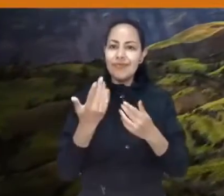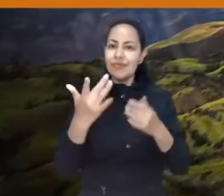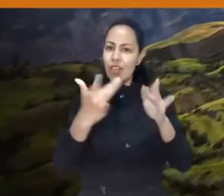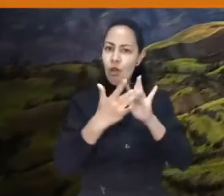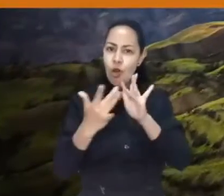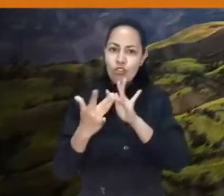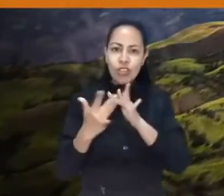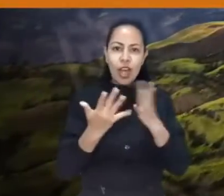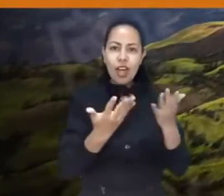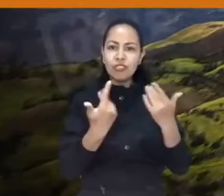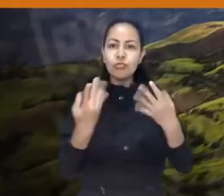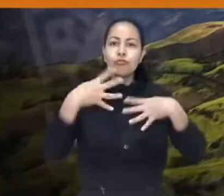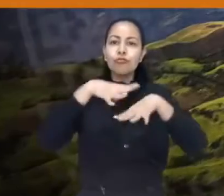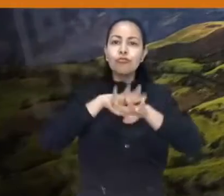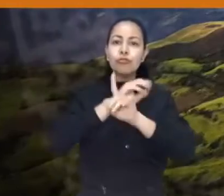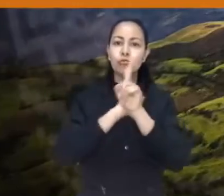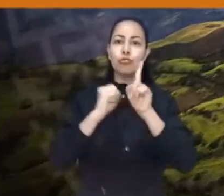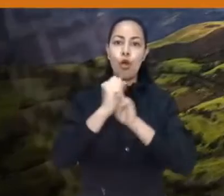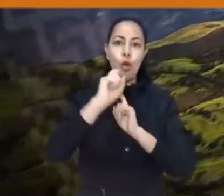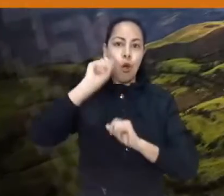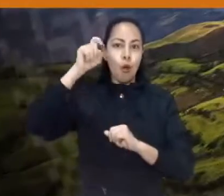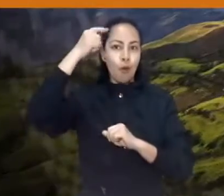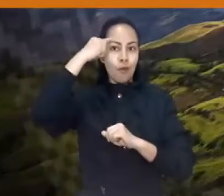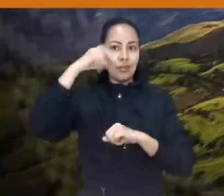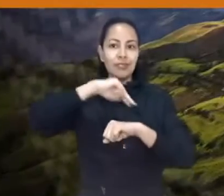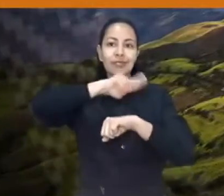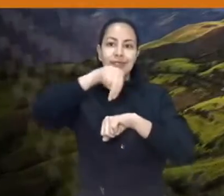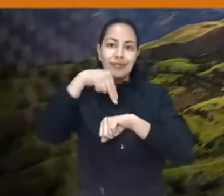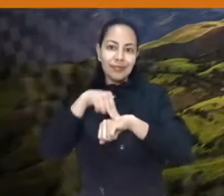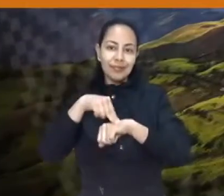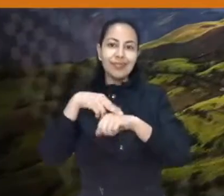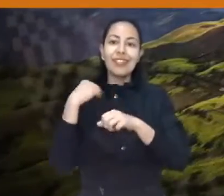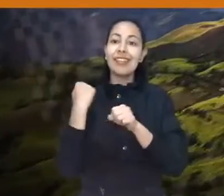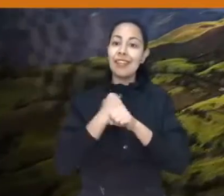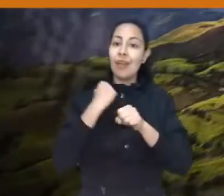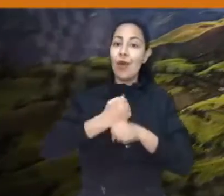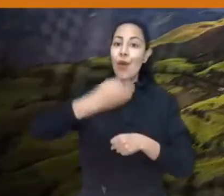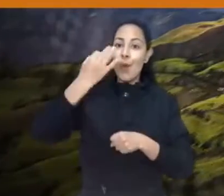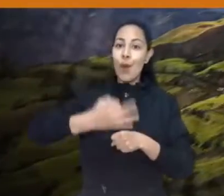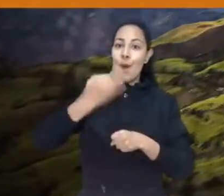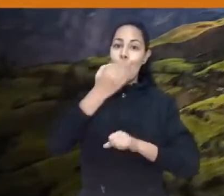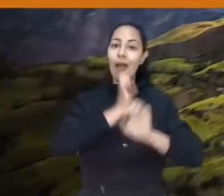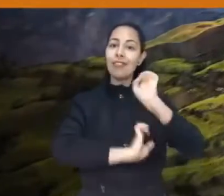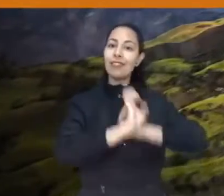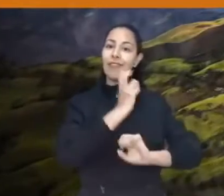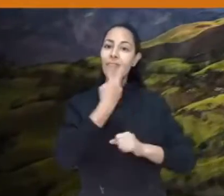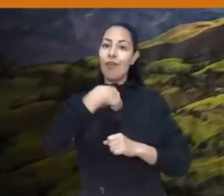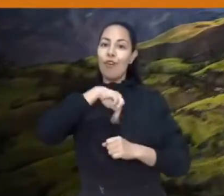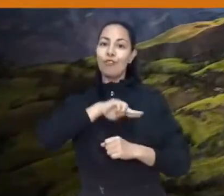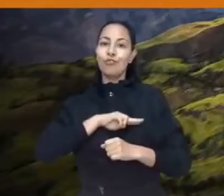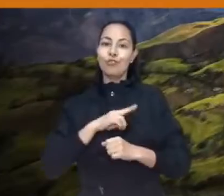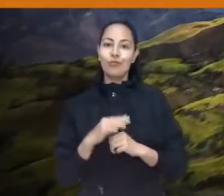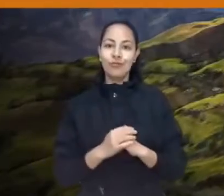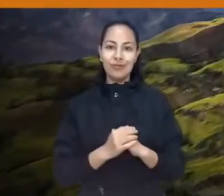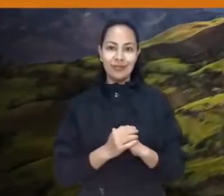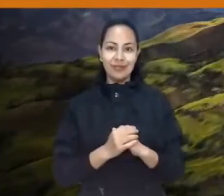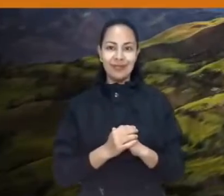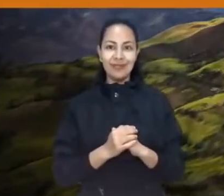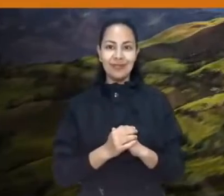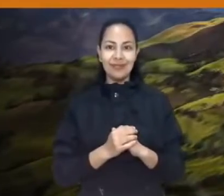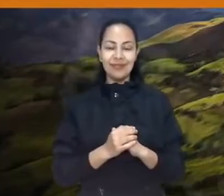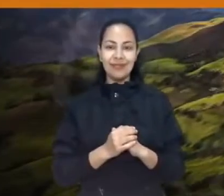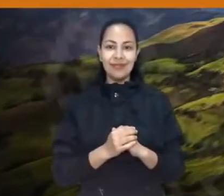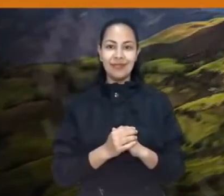Cabrera. Conéctese con nosotros por las redes sociales de la Gobernación de Nariño. Trabajamos siempre en defensa de lo nuestro.